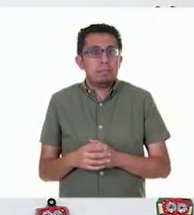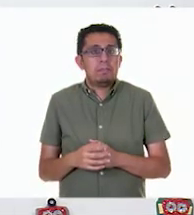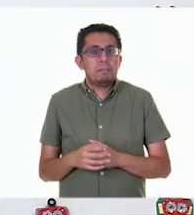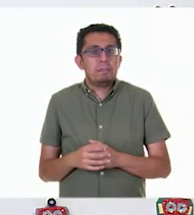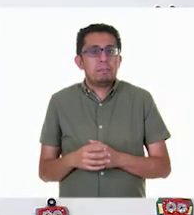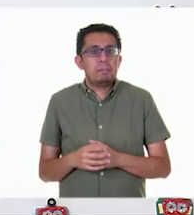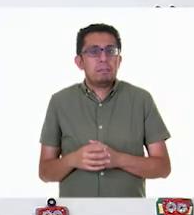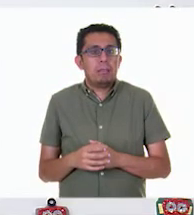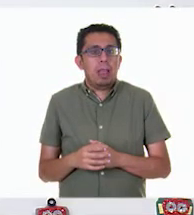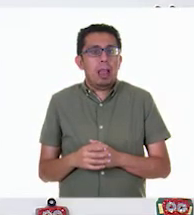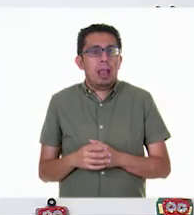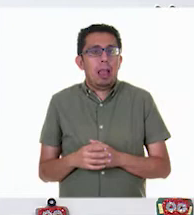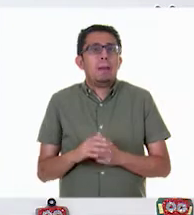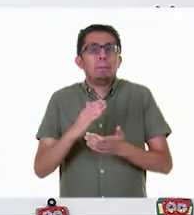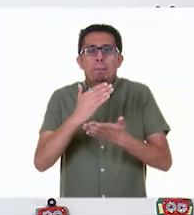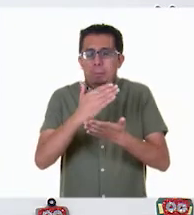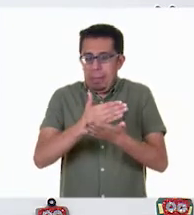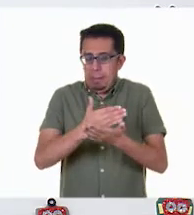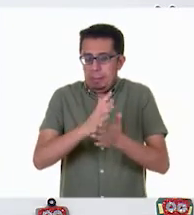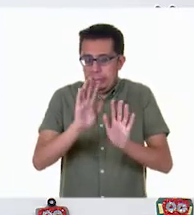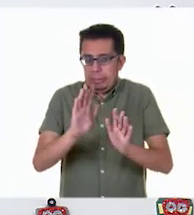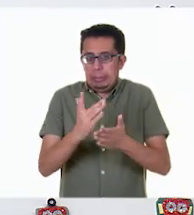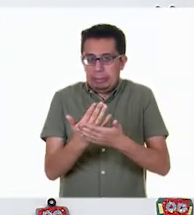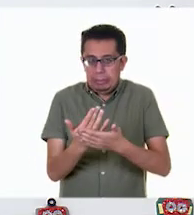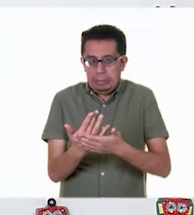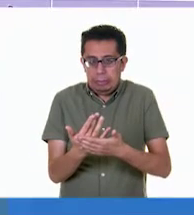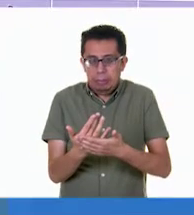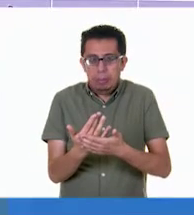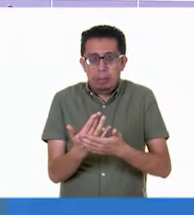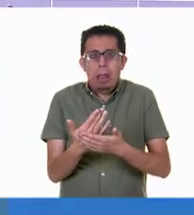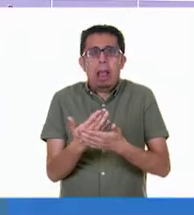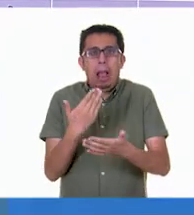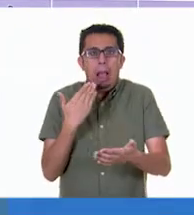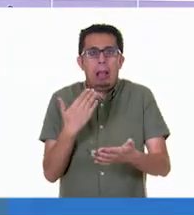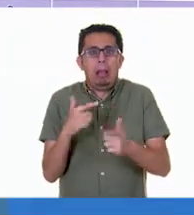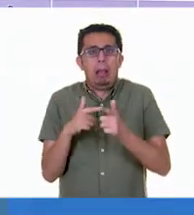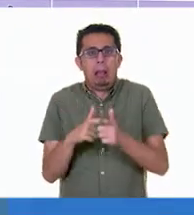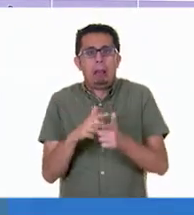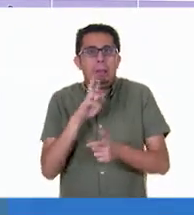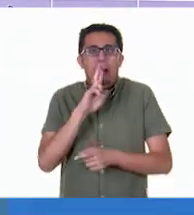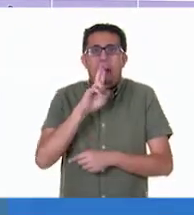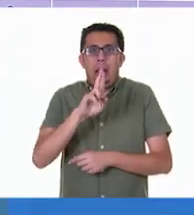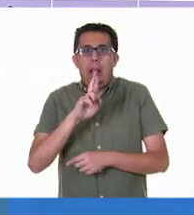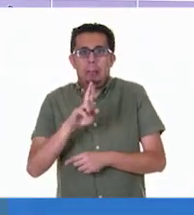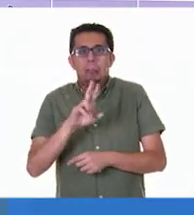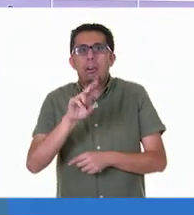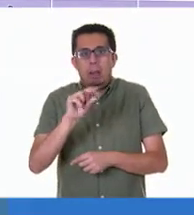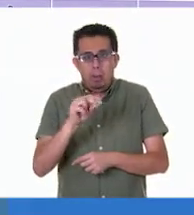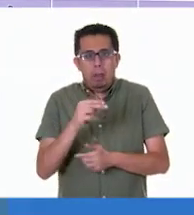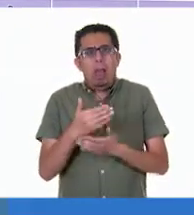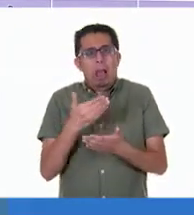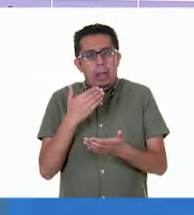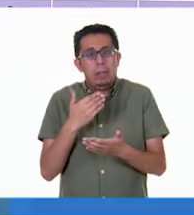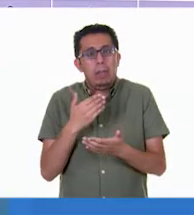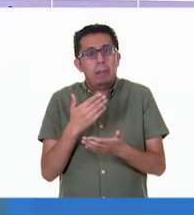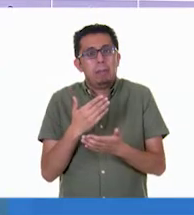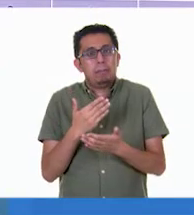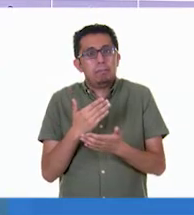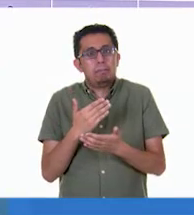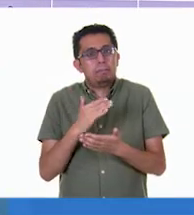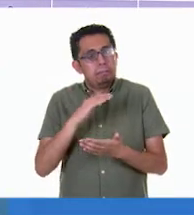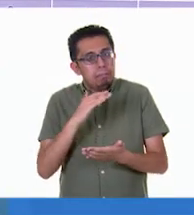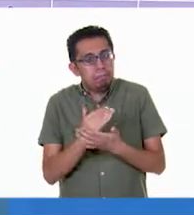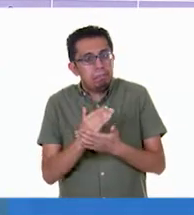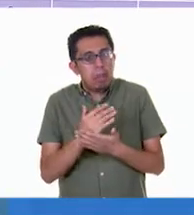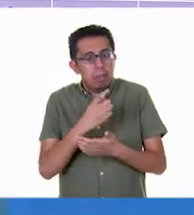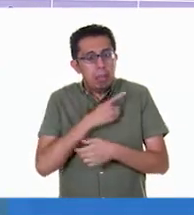Alto, alto, alto. Pero antes de seguir haciendo operaciones sin ton y son, vamos a prepararnos a reflexionar para